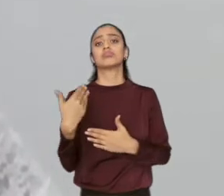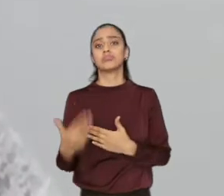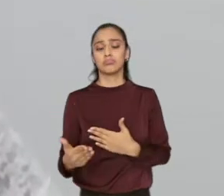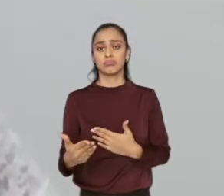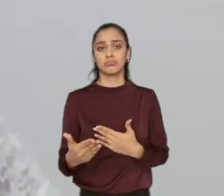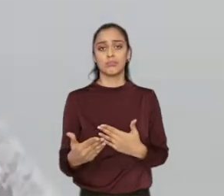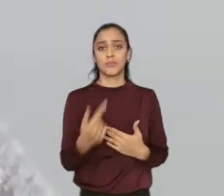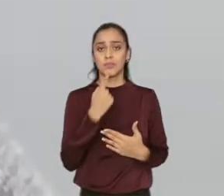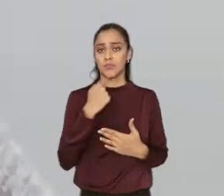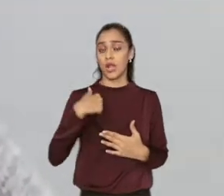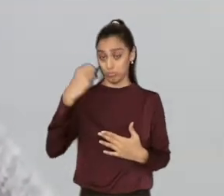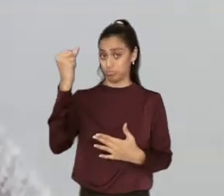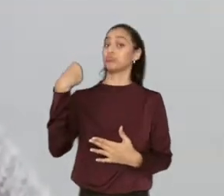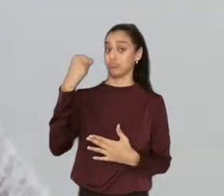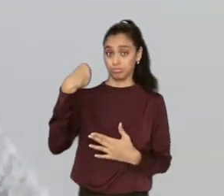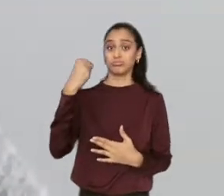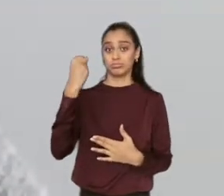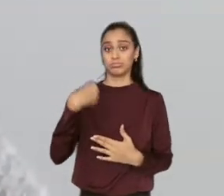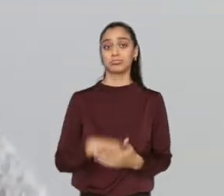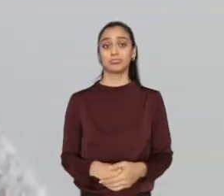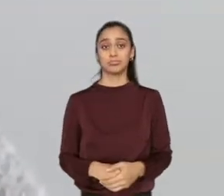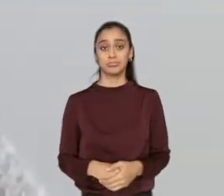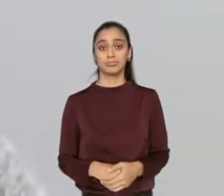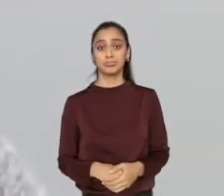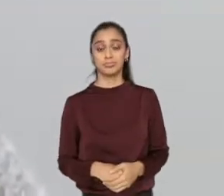Después me dijeron que sí.